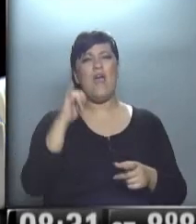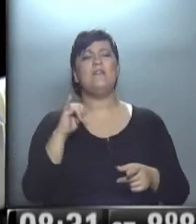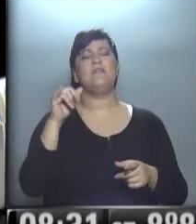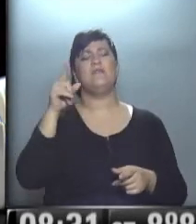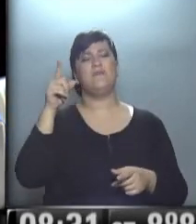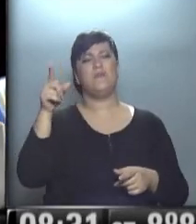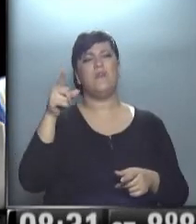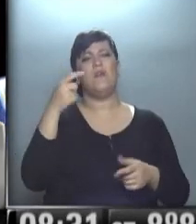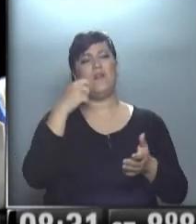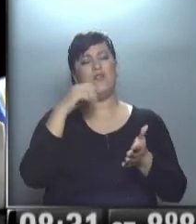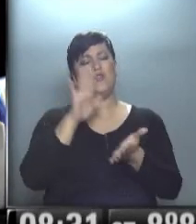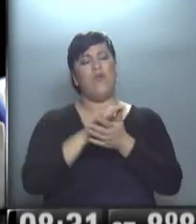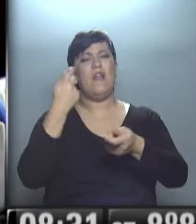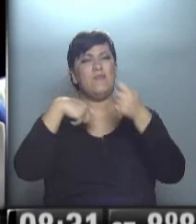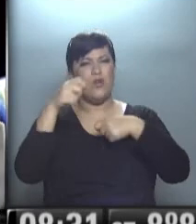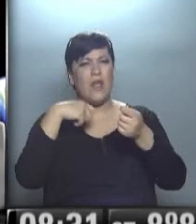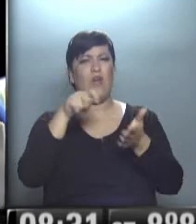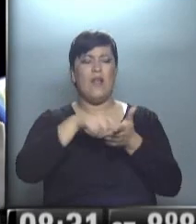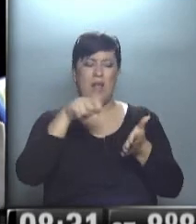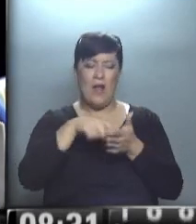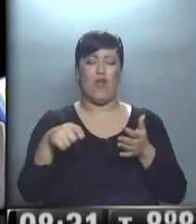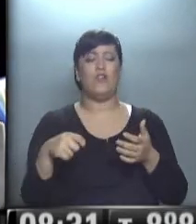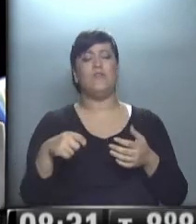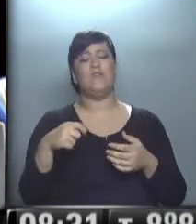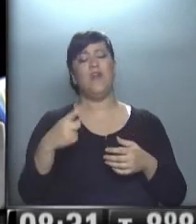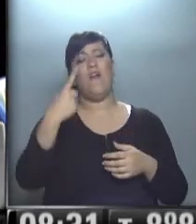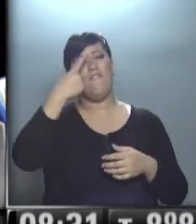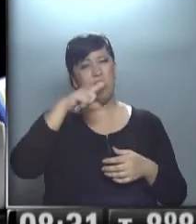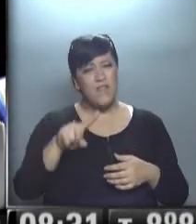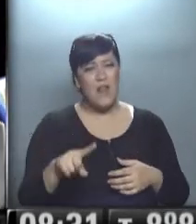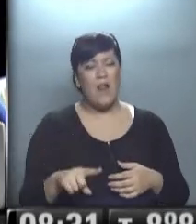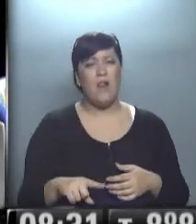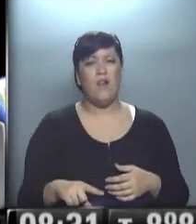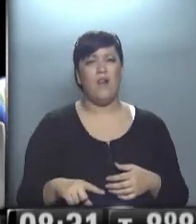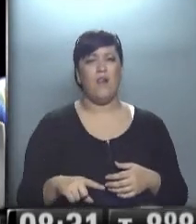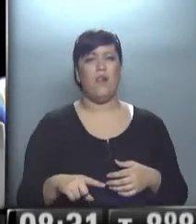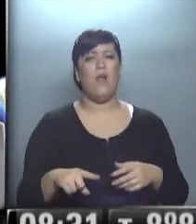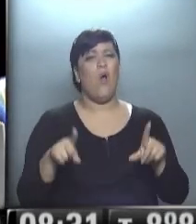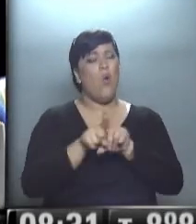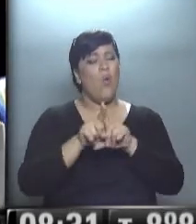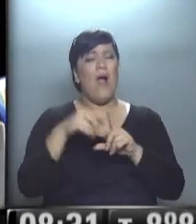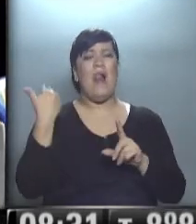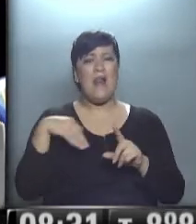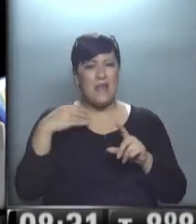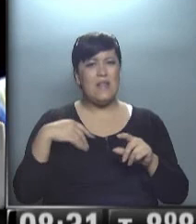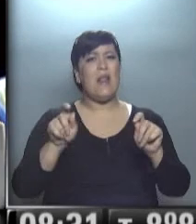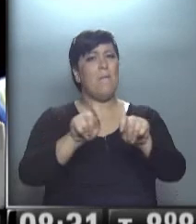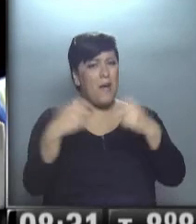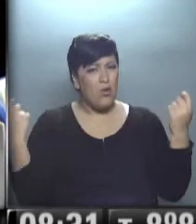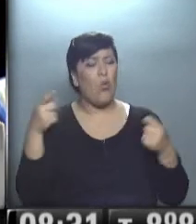de arroz cerrando con esto es perjudica a la argentina en cuanto a los negocios